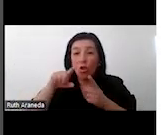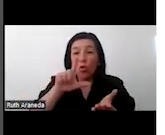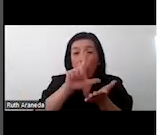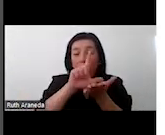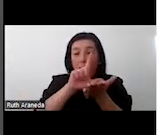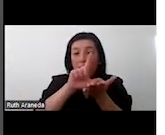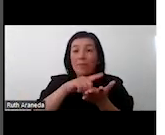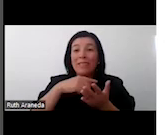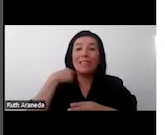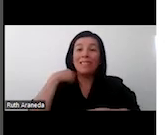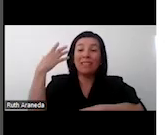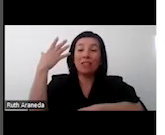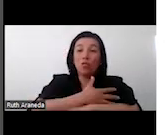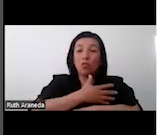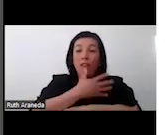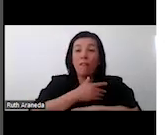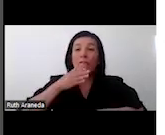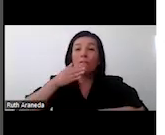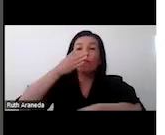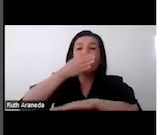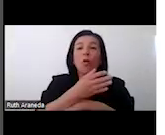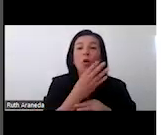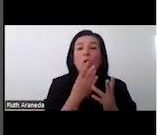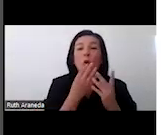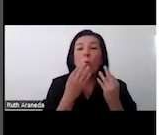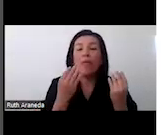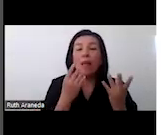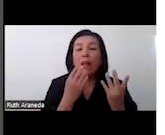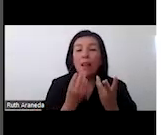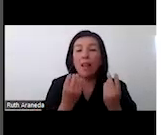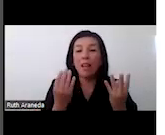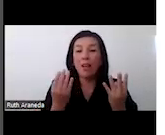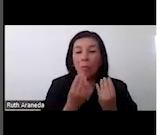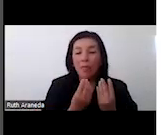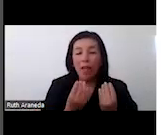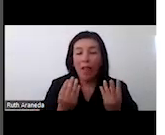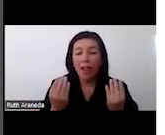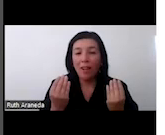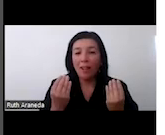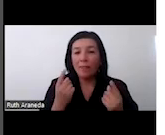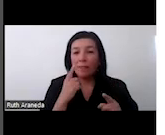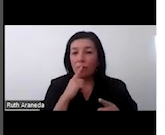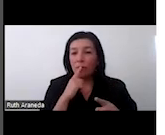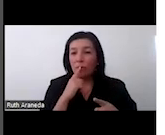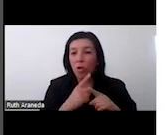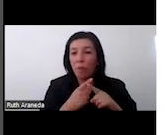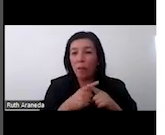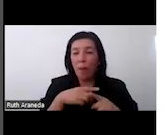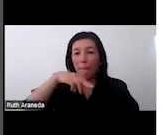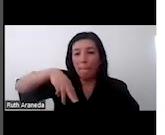de Quillota fuimos hacia el humedal del perdón, el humedal de